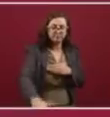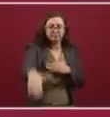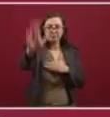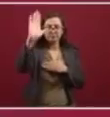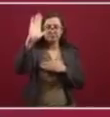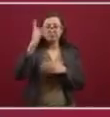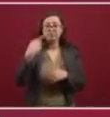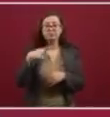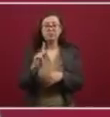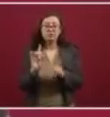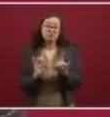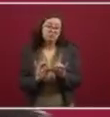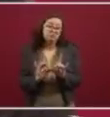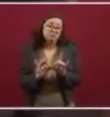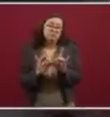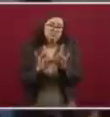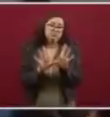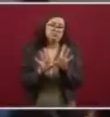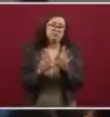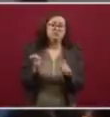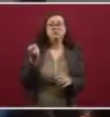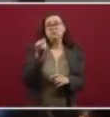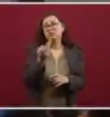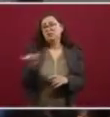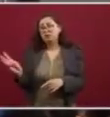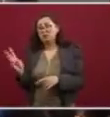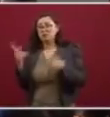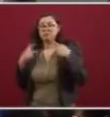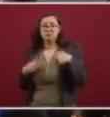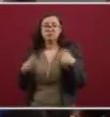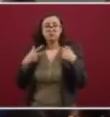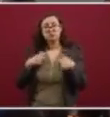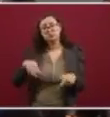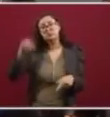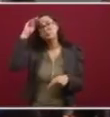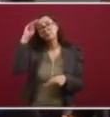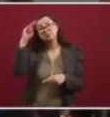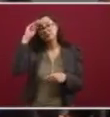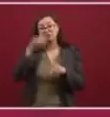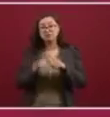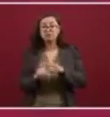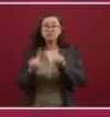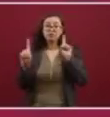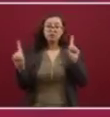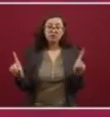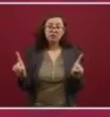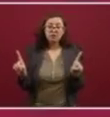si la gente pensaba lo contrario,